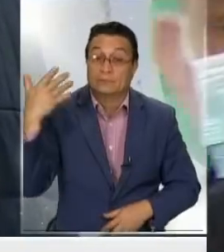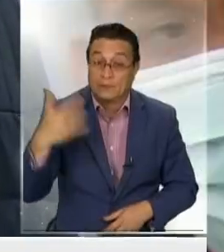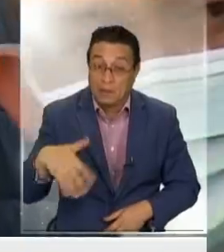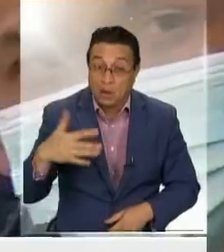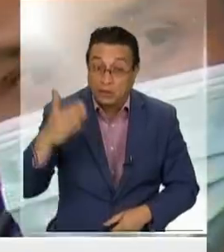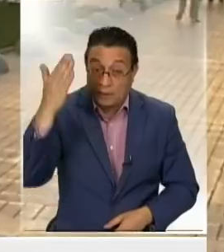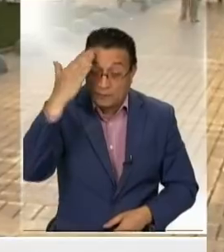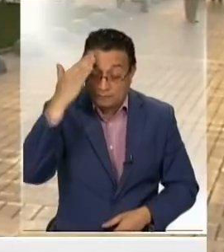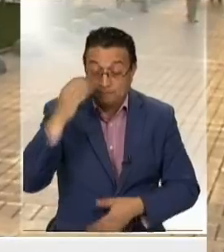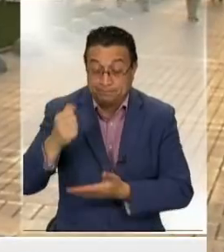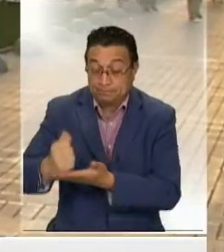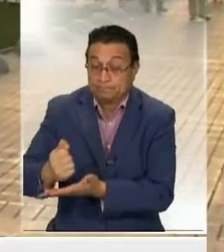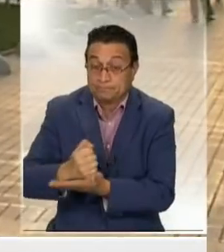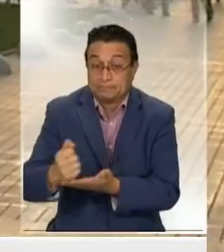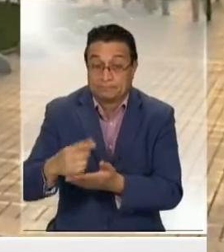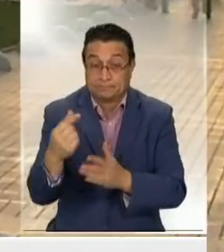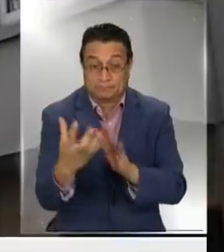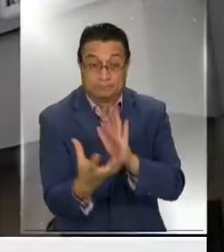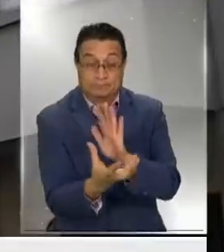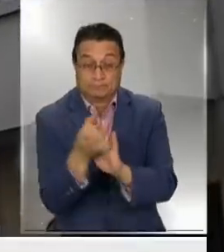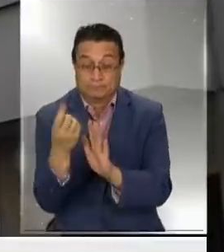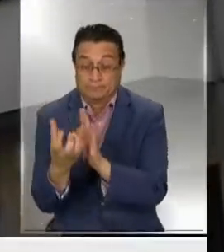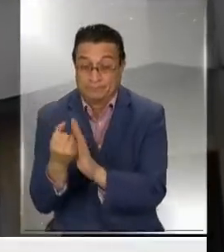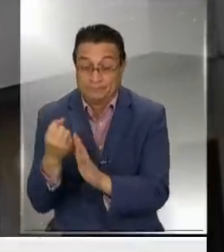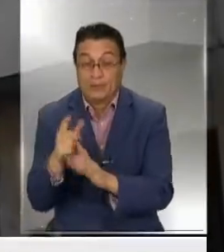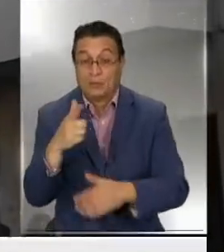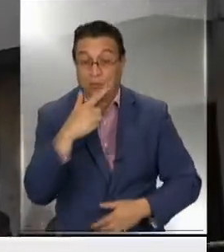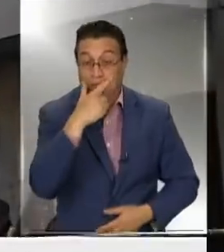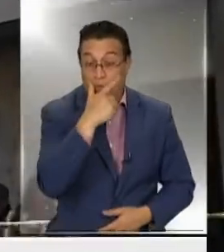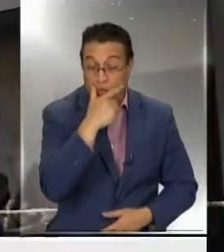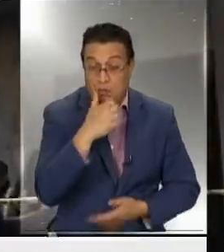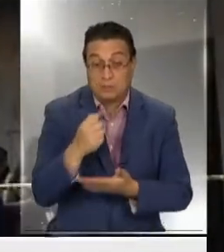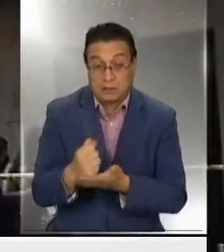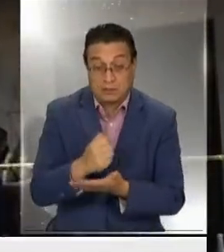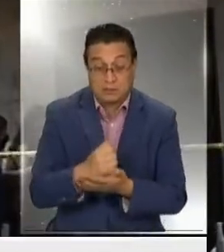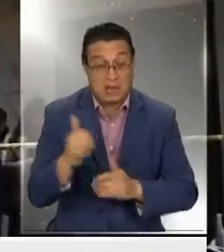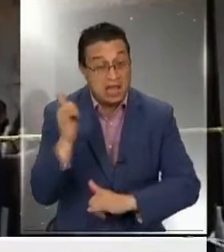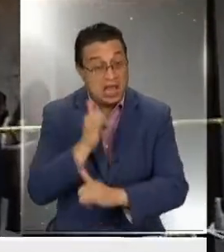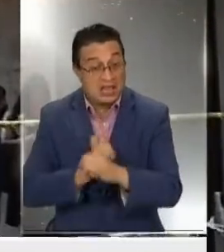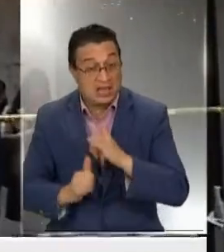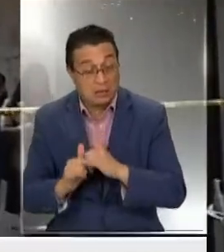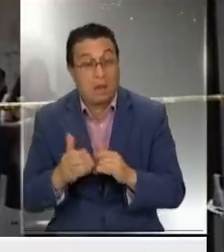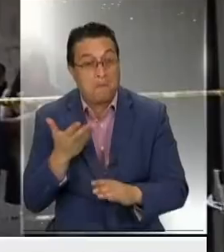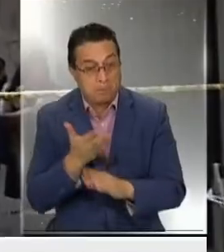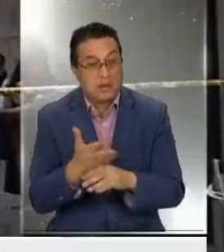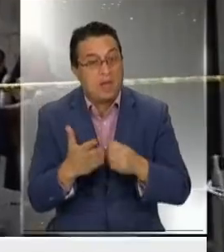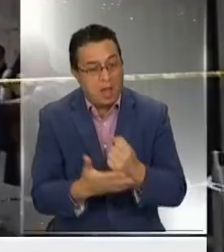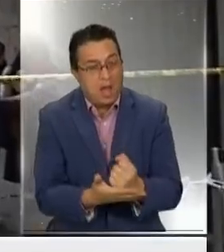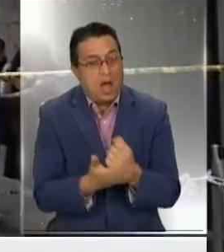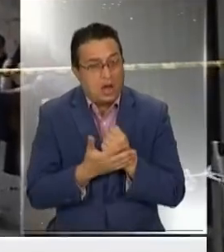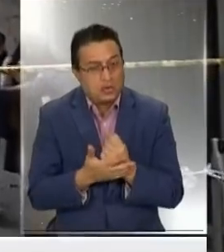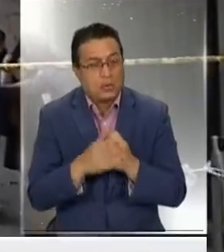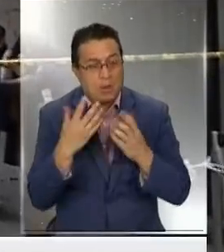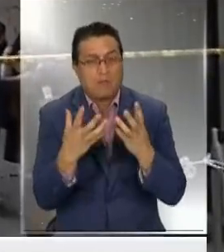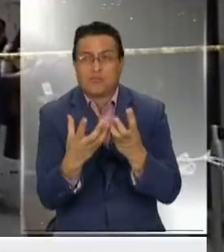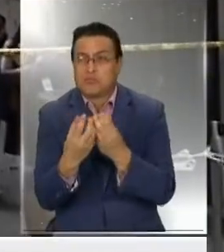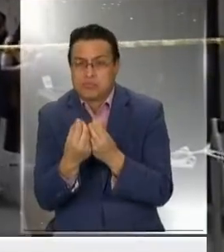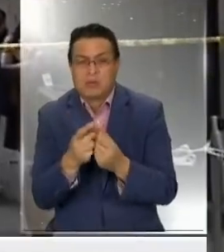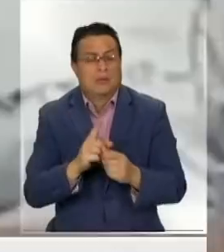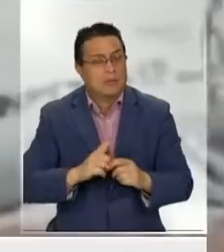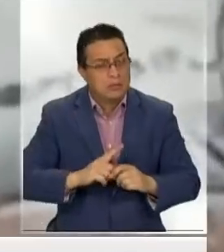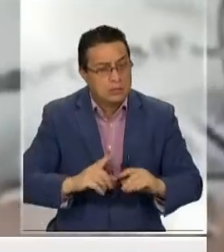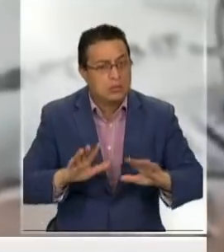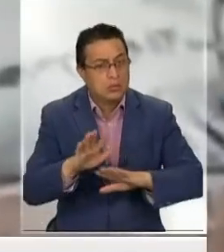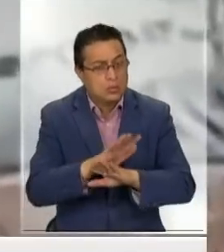de realizar el trámite para retirar su dinero. Si tiene dudas para el trámite por internet, pida ayuda y evite las aglomeraciones de gente a fin de no